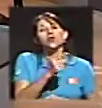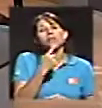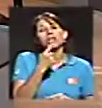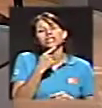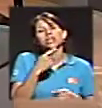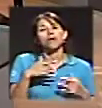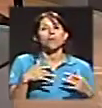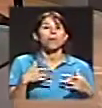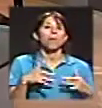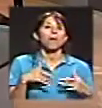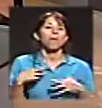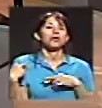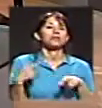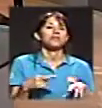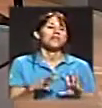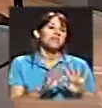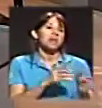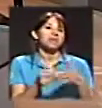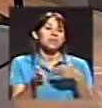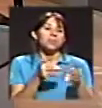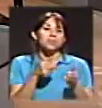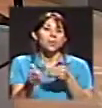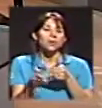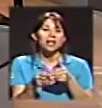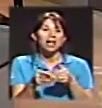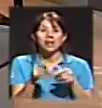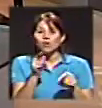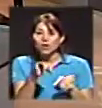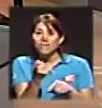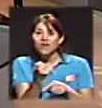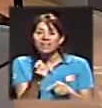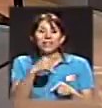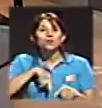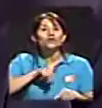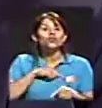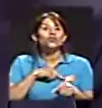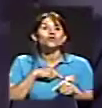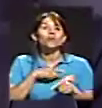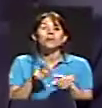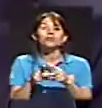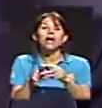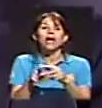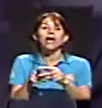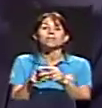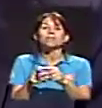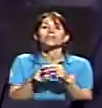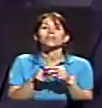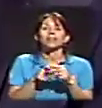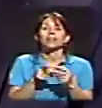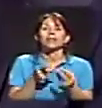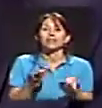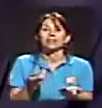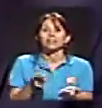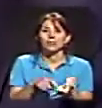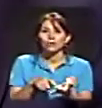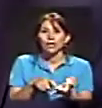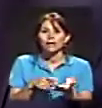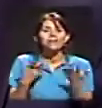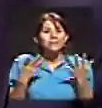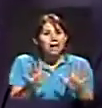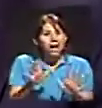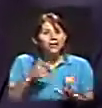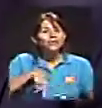diferencia la cubrimos con emisión de deuda. Ya lo estamos haciendo por un porcentaje